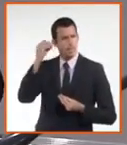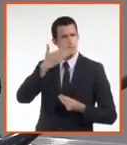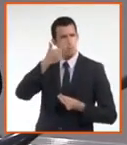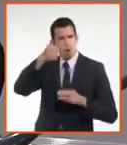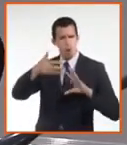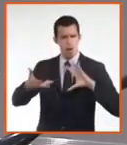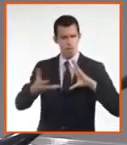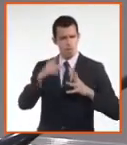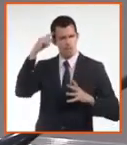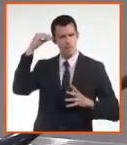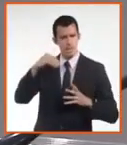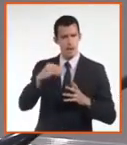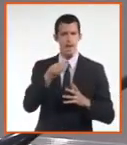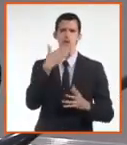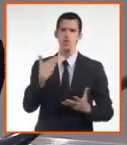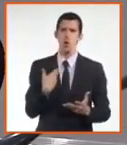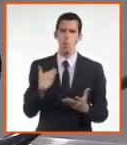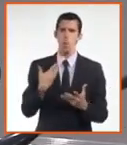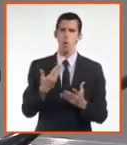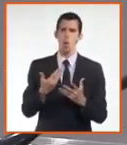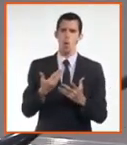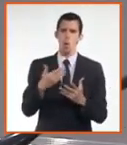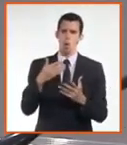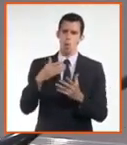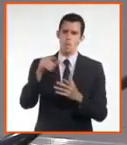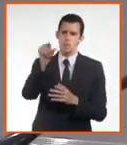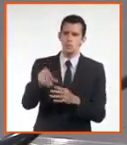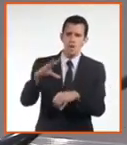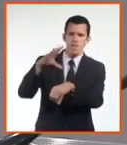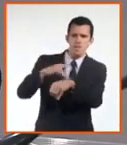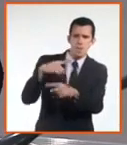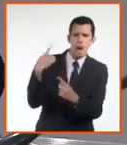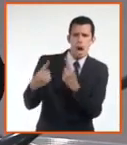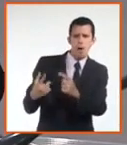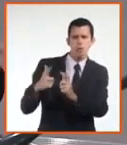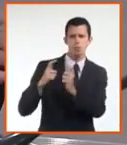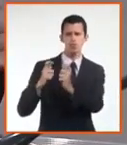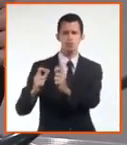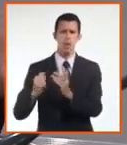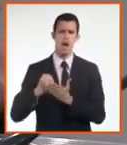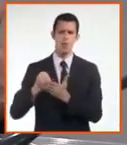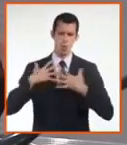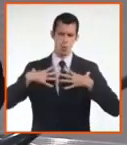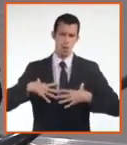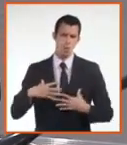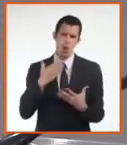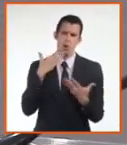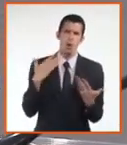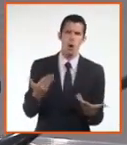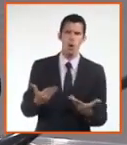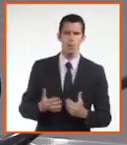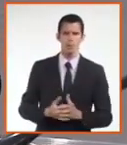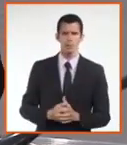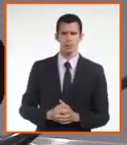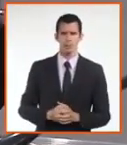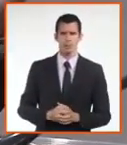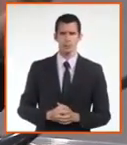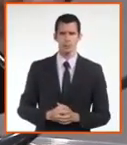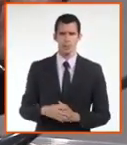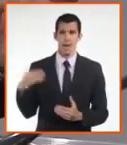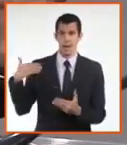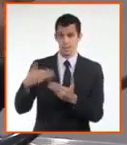variantes que tenemos avanzar en una variante con una vacuna y realmente qué e induce